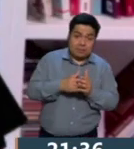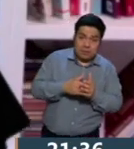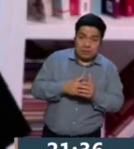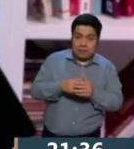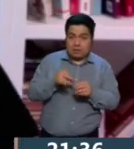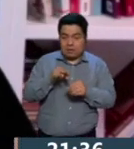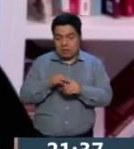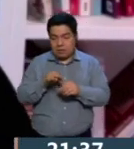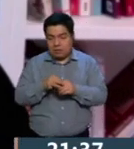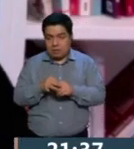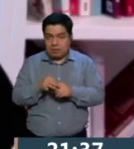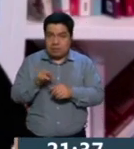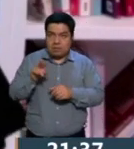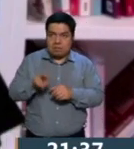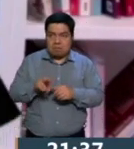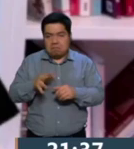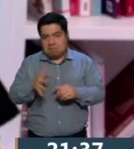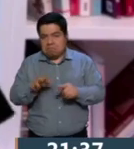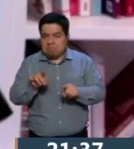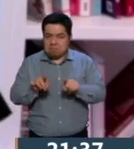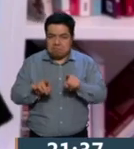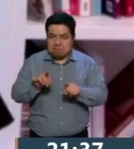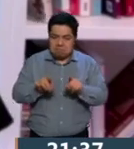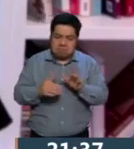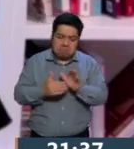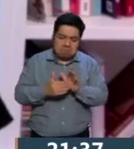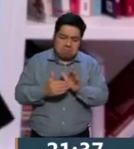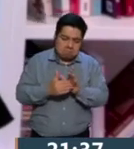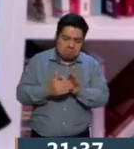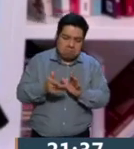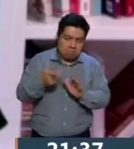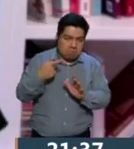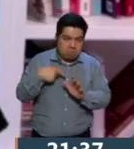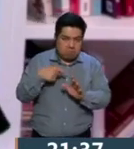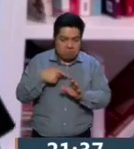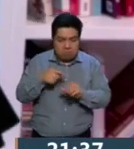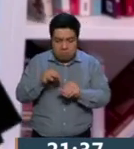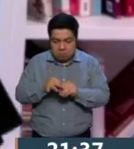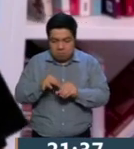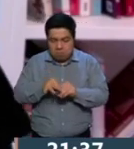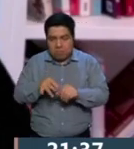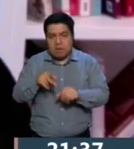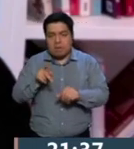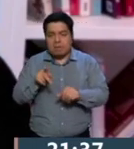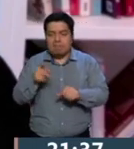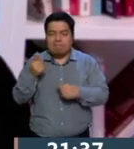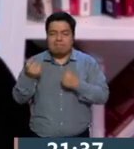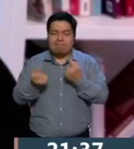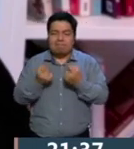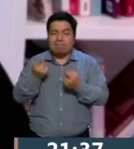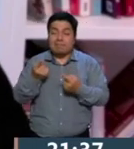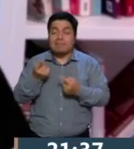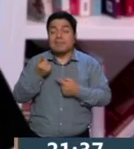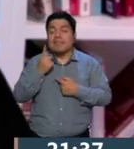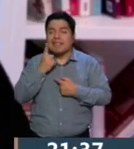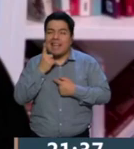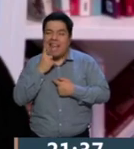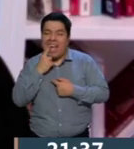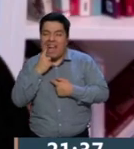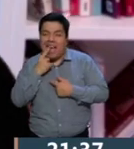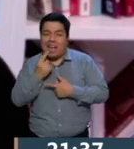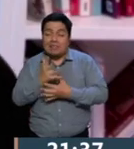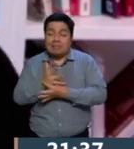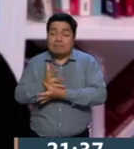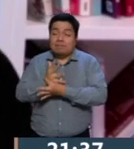bueno, y de los que realmente votemos igual van a ser millones de personas, el detalle es que no faltará el listillo que quiera decir y que